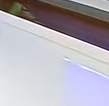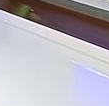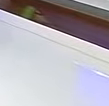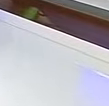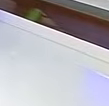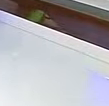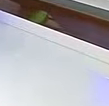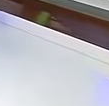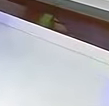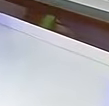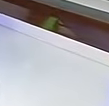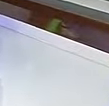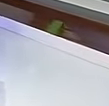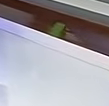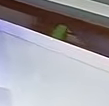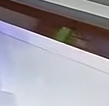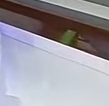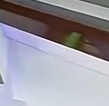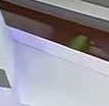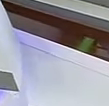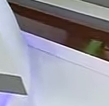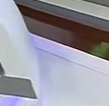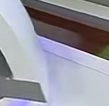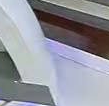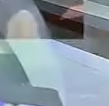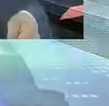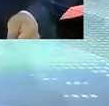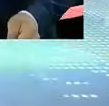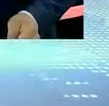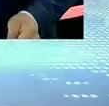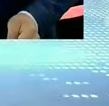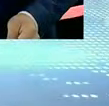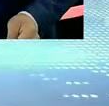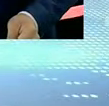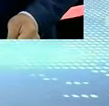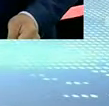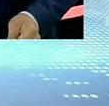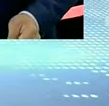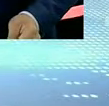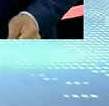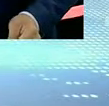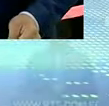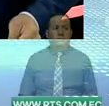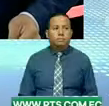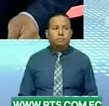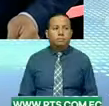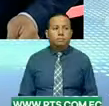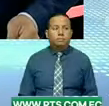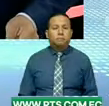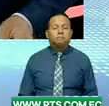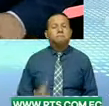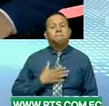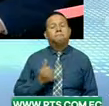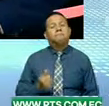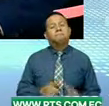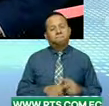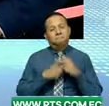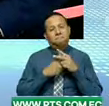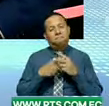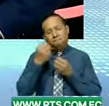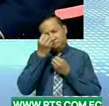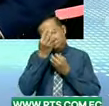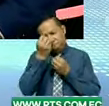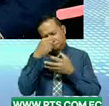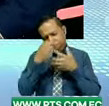televidentes, bienvenidos y gracias por su gentil sintonía. Adriana y Charlie, buenas noches. Así es, buenas noches. Iniciamos con información completa